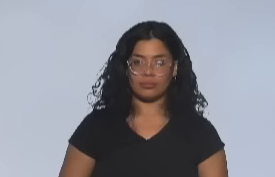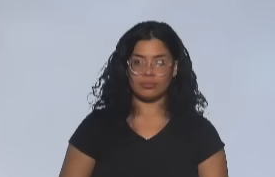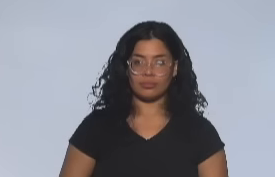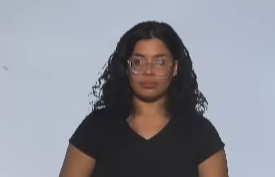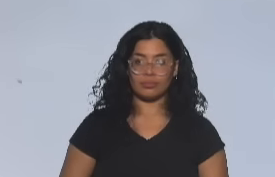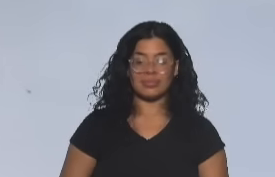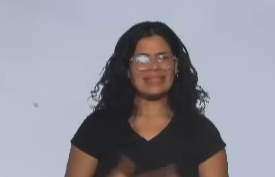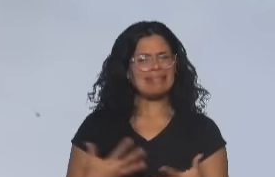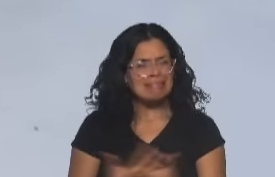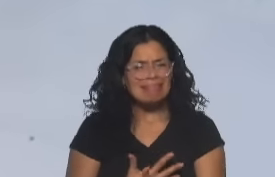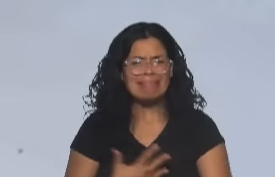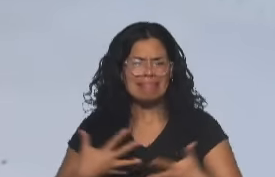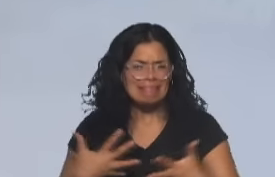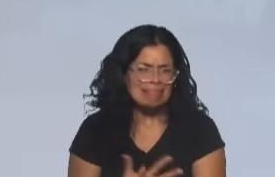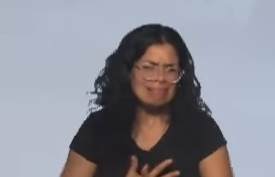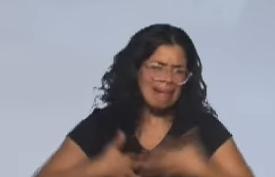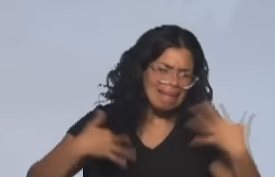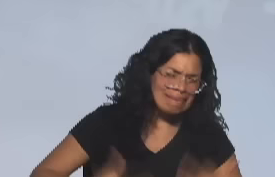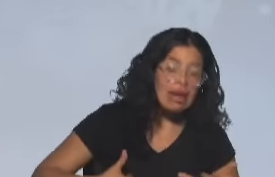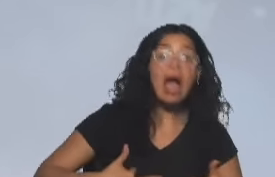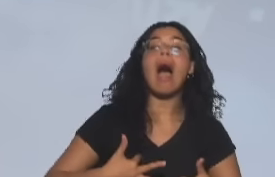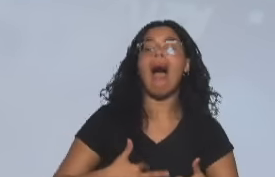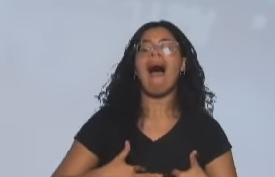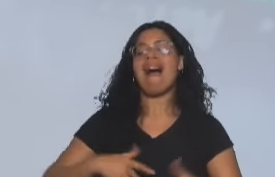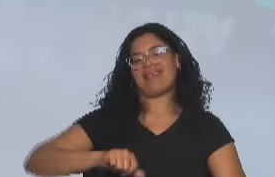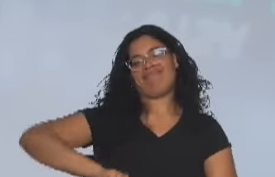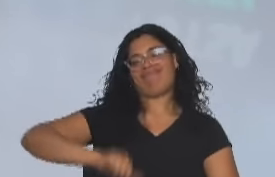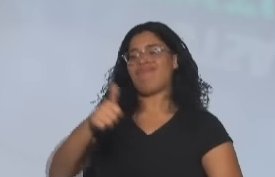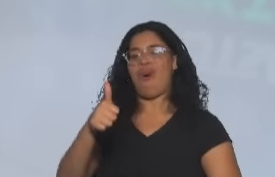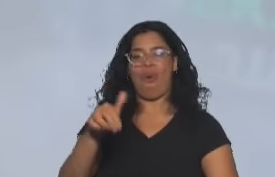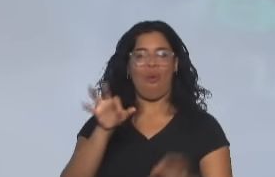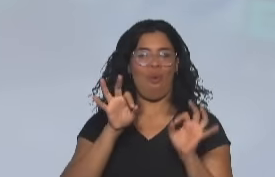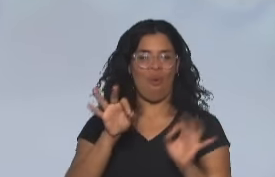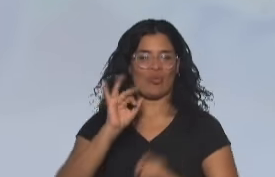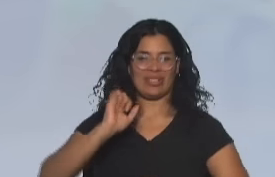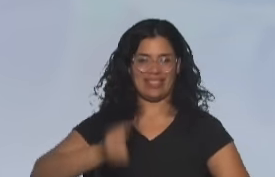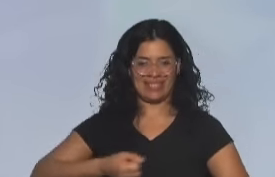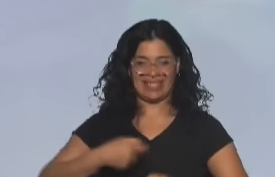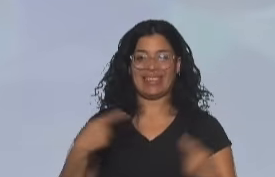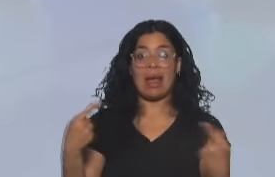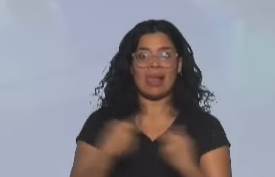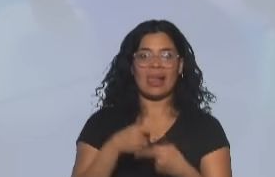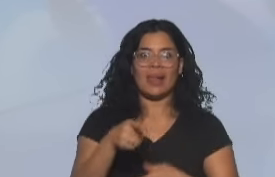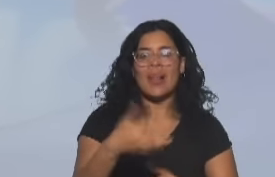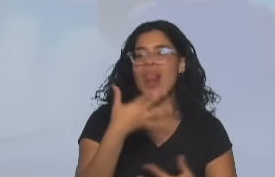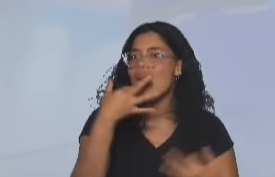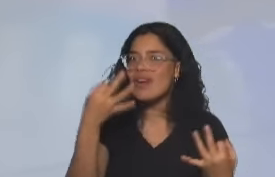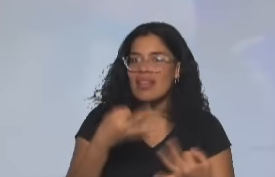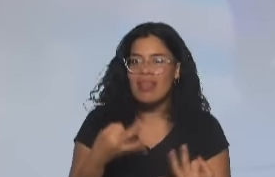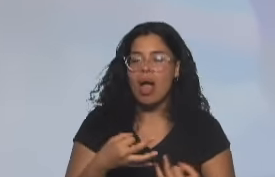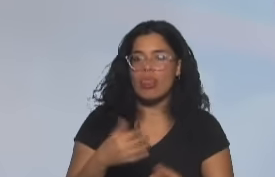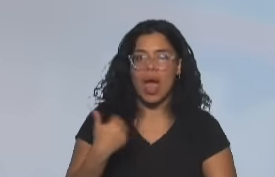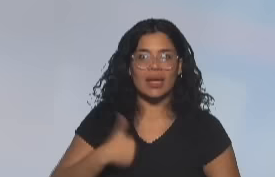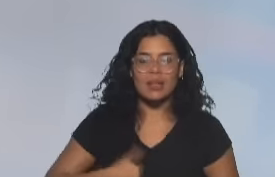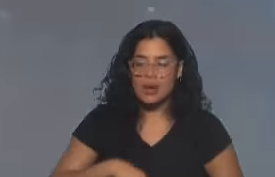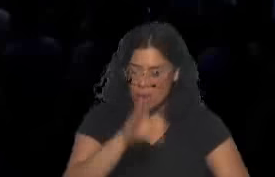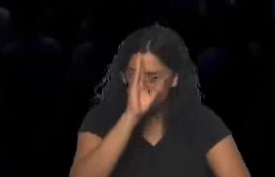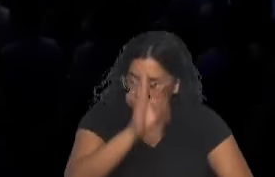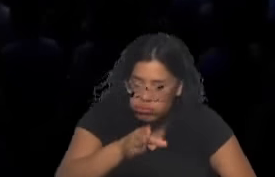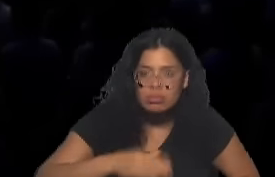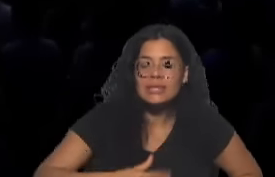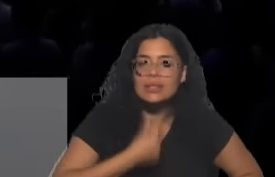qué sufrimiento, ¿eh? Pero se ganó. Las semifinales eran el objetivo de la Argentina, ganarla